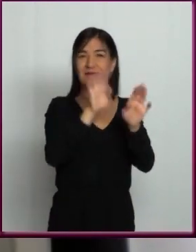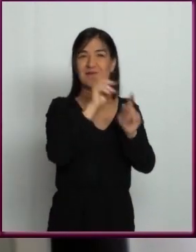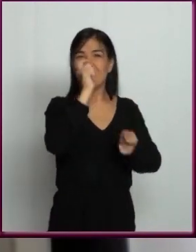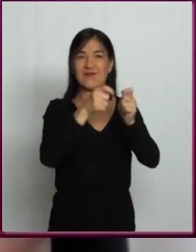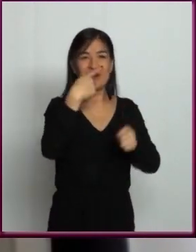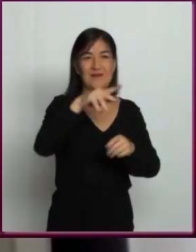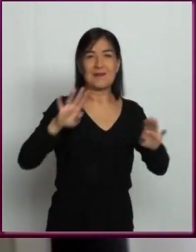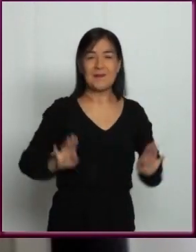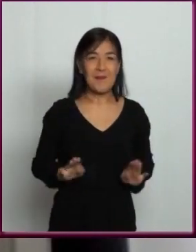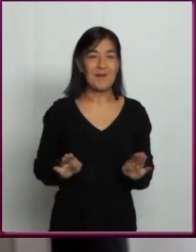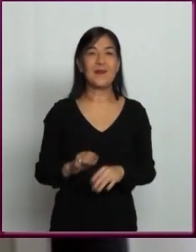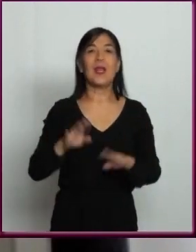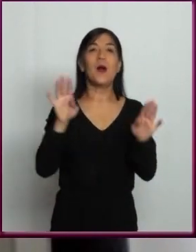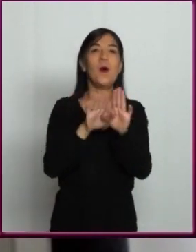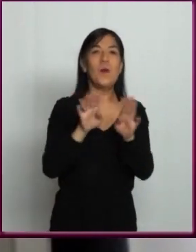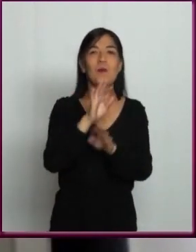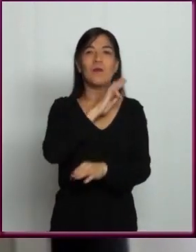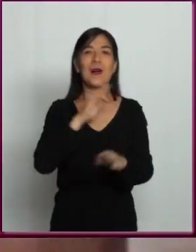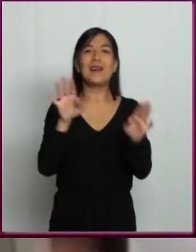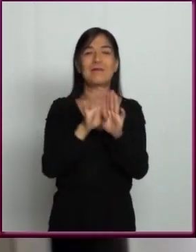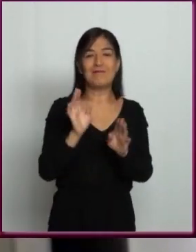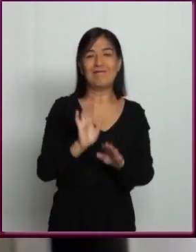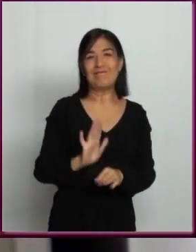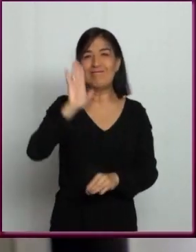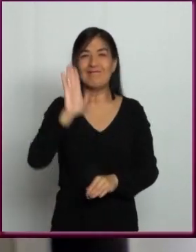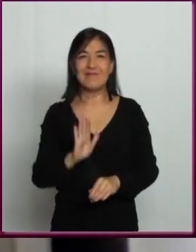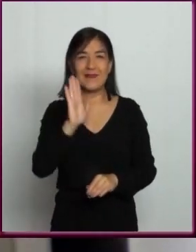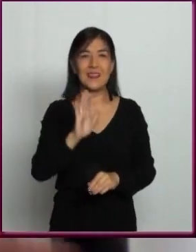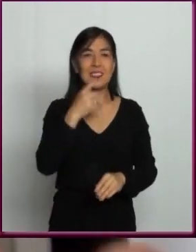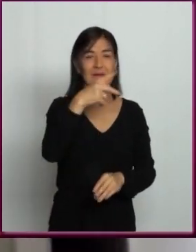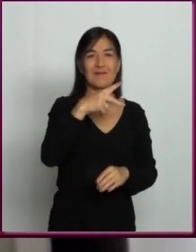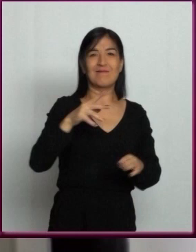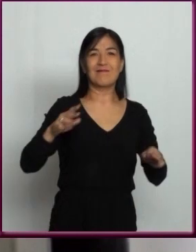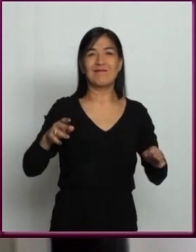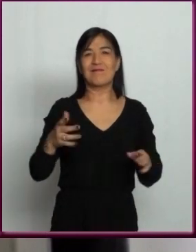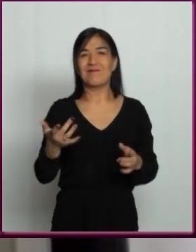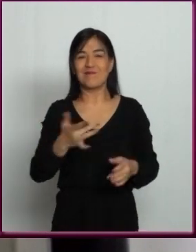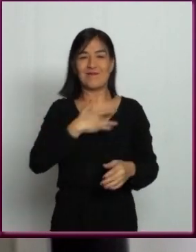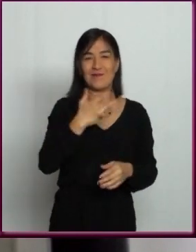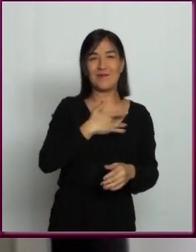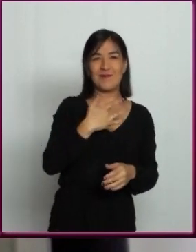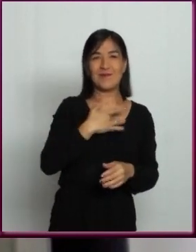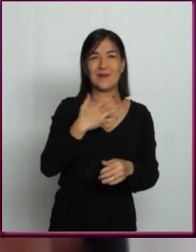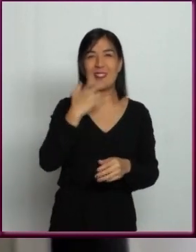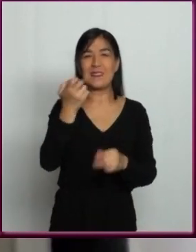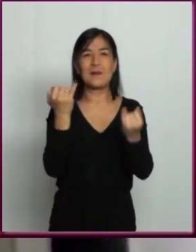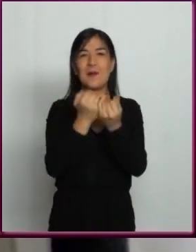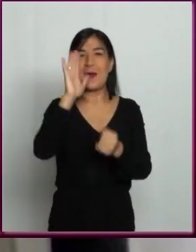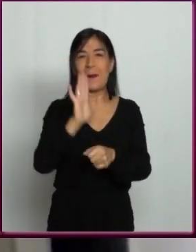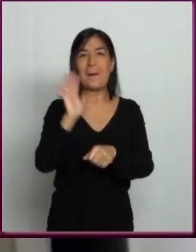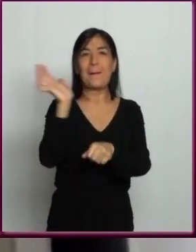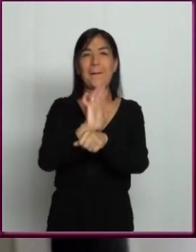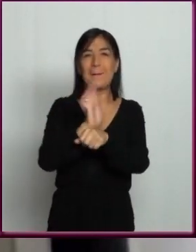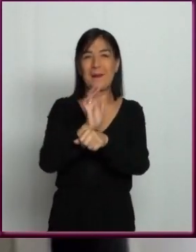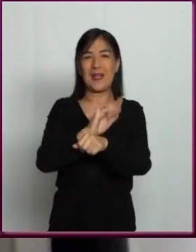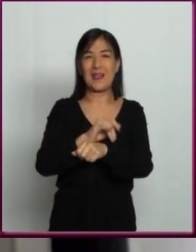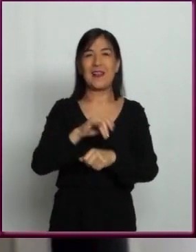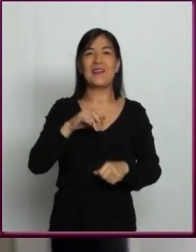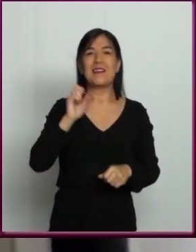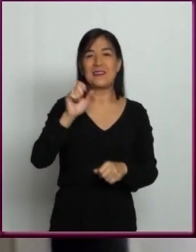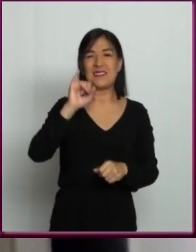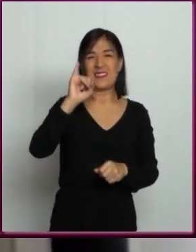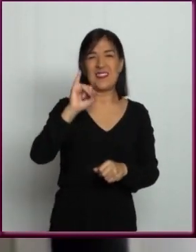gentes puede semejar esta conducta con la película esta de Alien, en